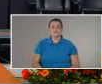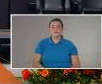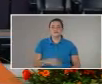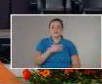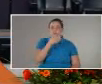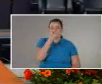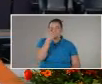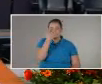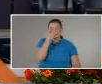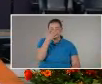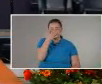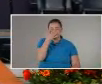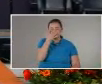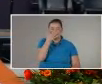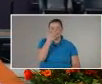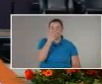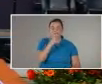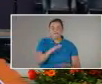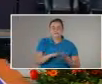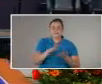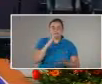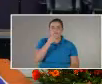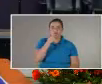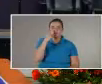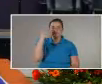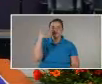Gloria a Jesús, gloria al Señor por esto.